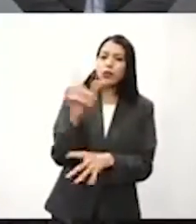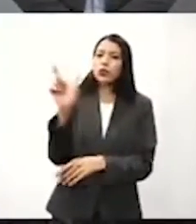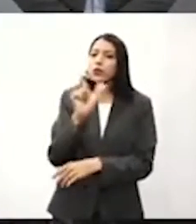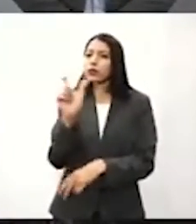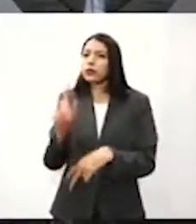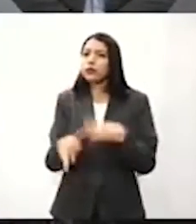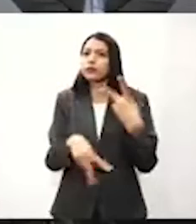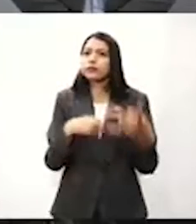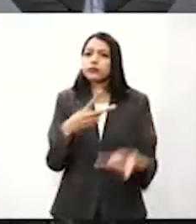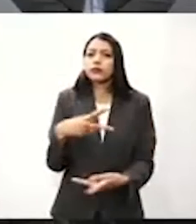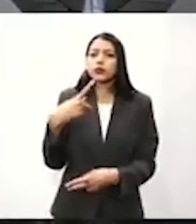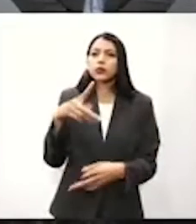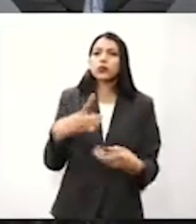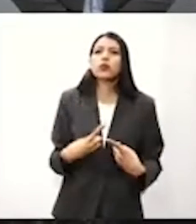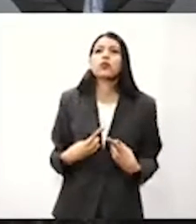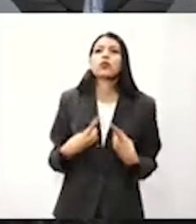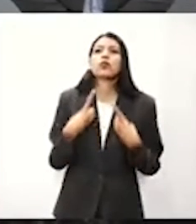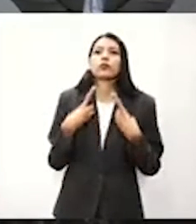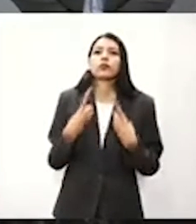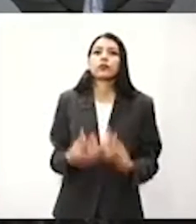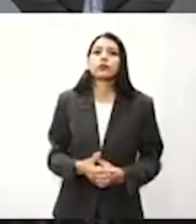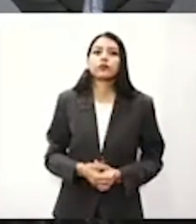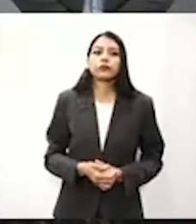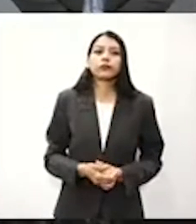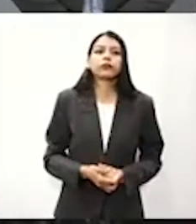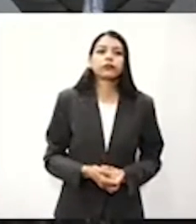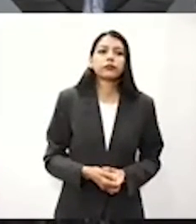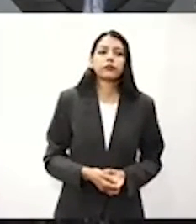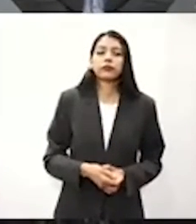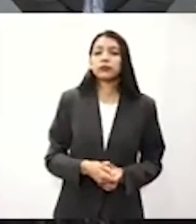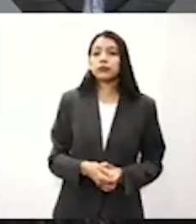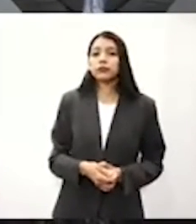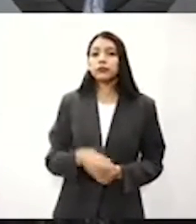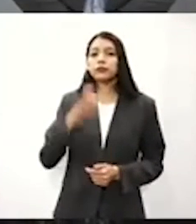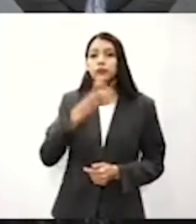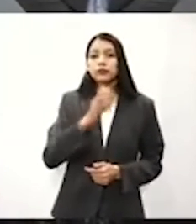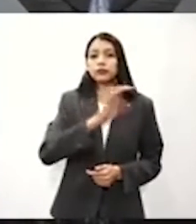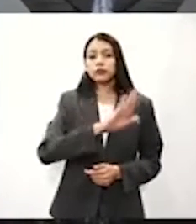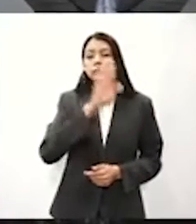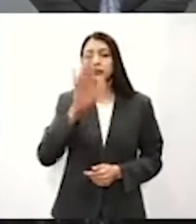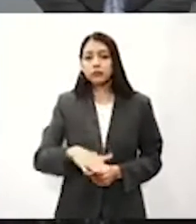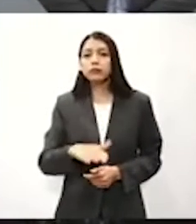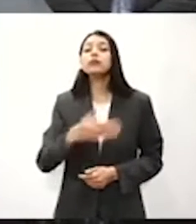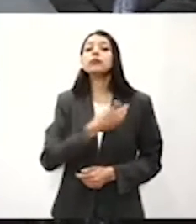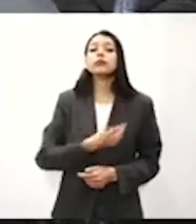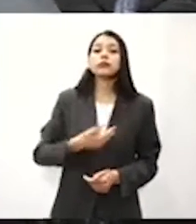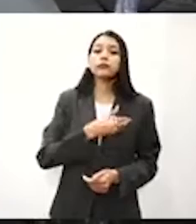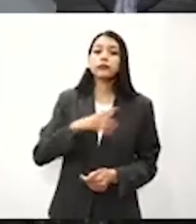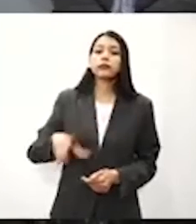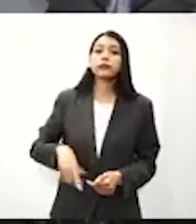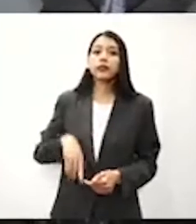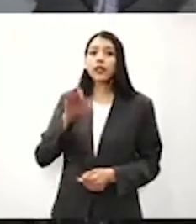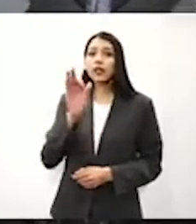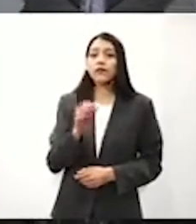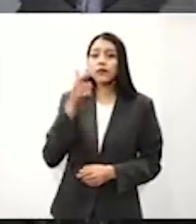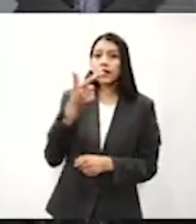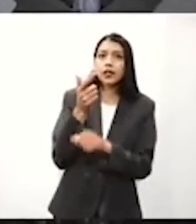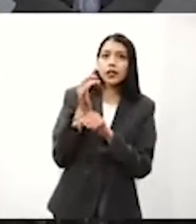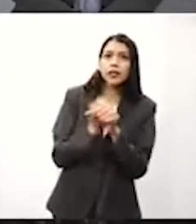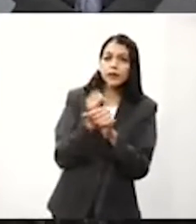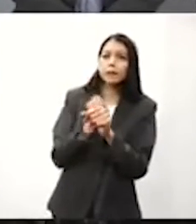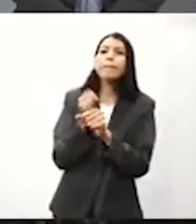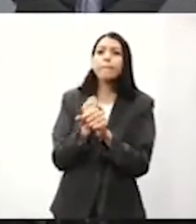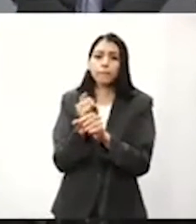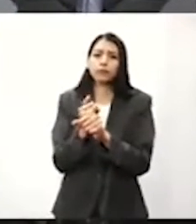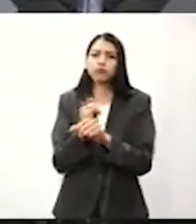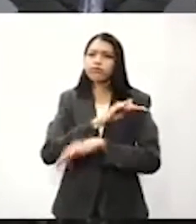Con relación al homicidio del presidente municipal de Aguililla, César Arturo Valencia Caballero, quien fue localizado sin vida